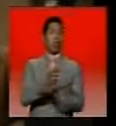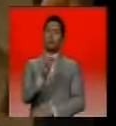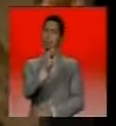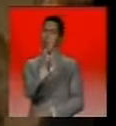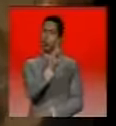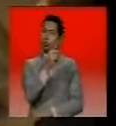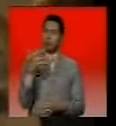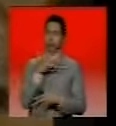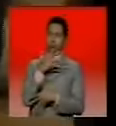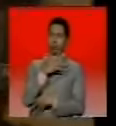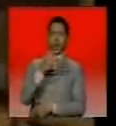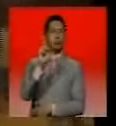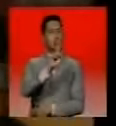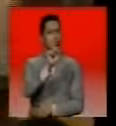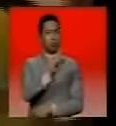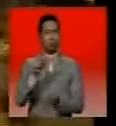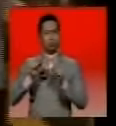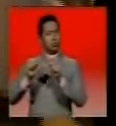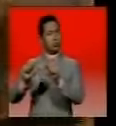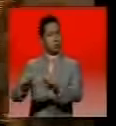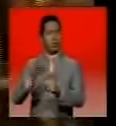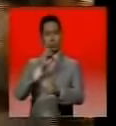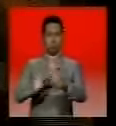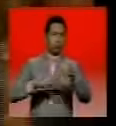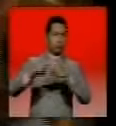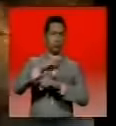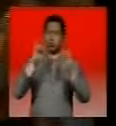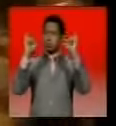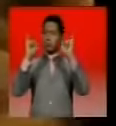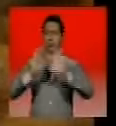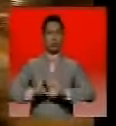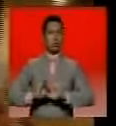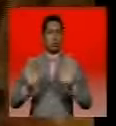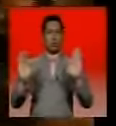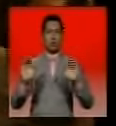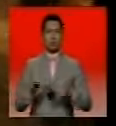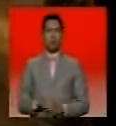Con imágenes de David Valdivieso, Alfonso Reyes Cruzati, Gama Noticias.